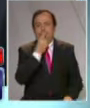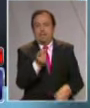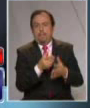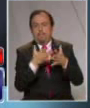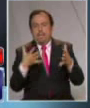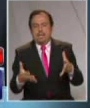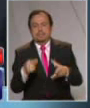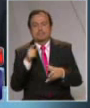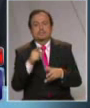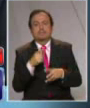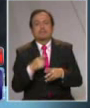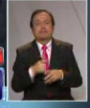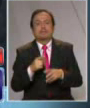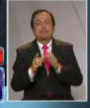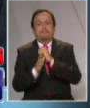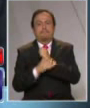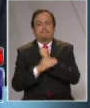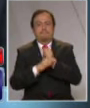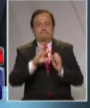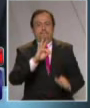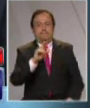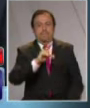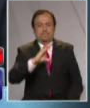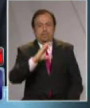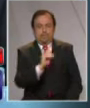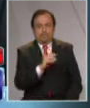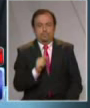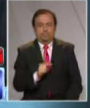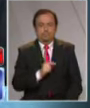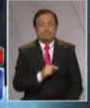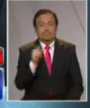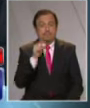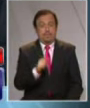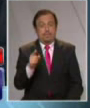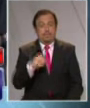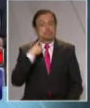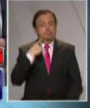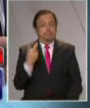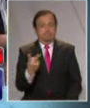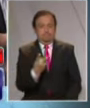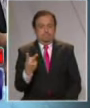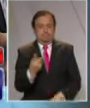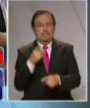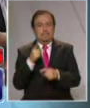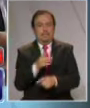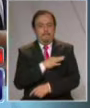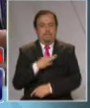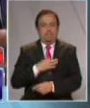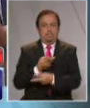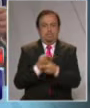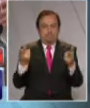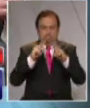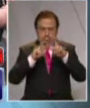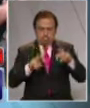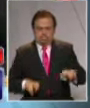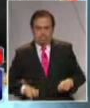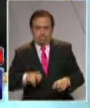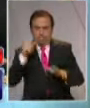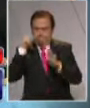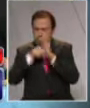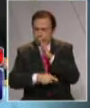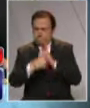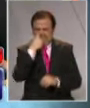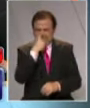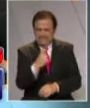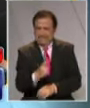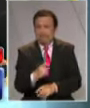de la querella por el delito de fraude al fisco. Estos son los delitos por los cuales el Ministerio Público ha investigado de manera muy seria